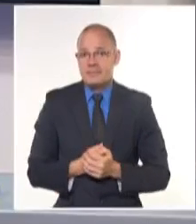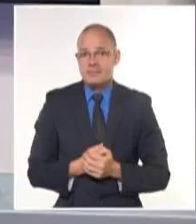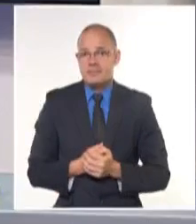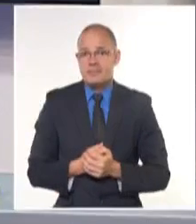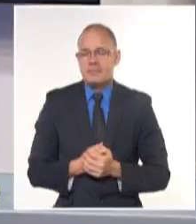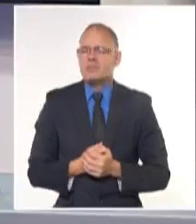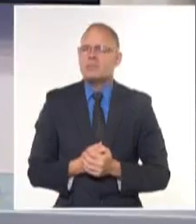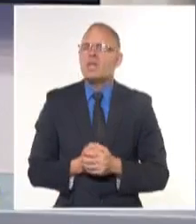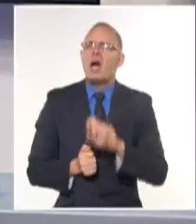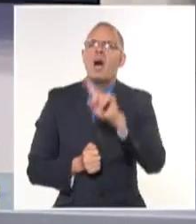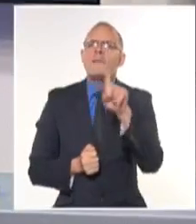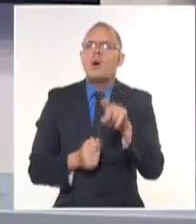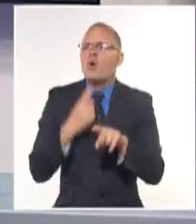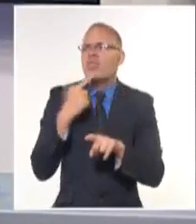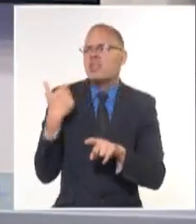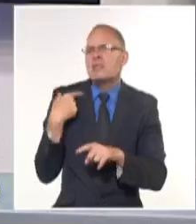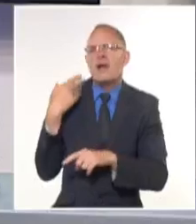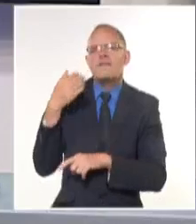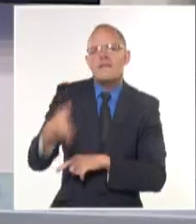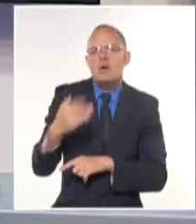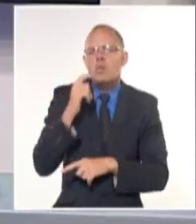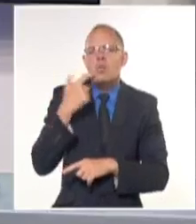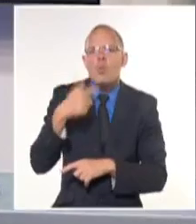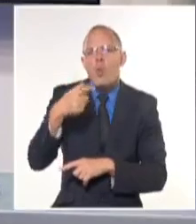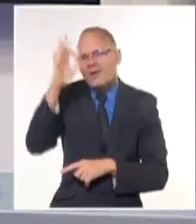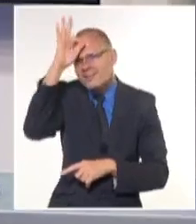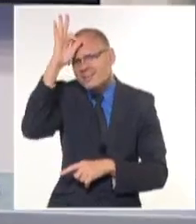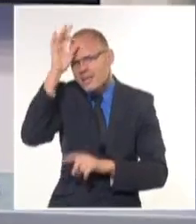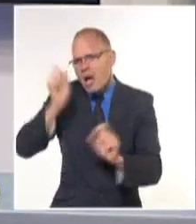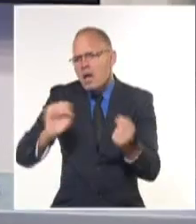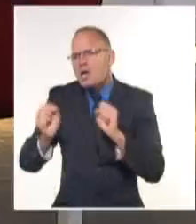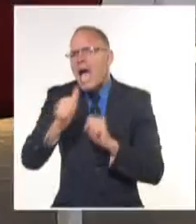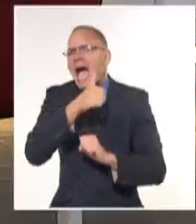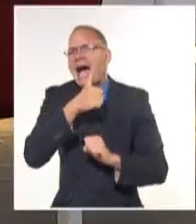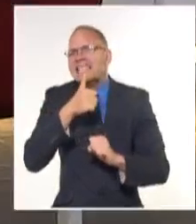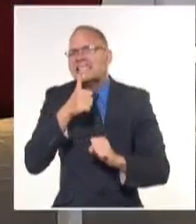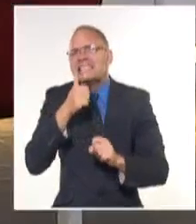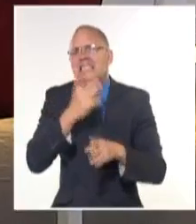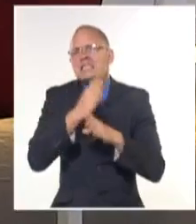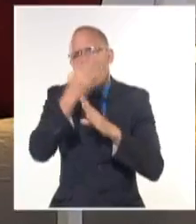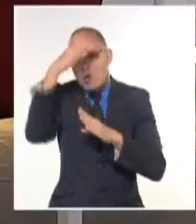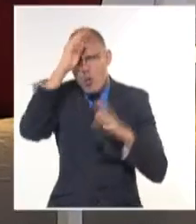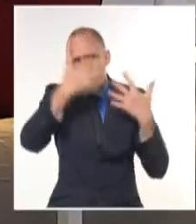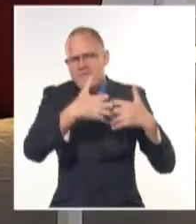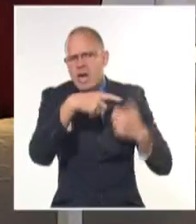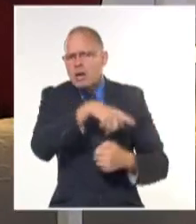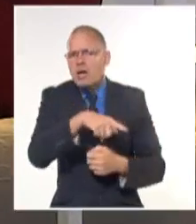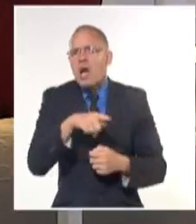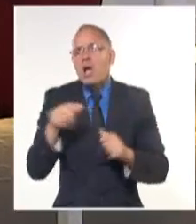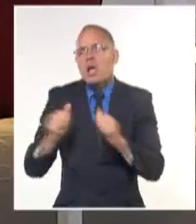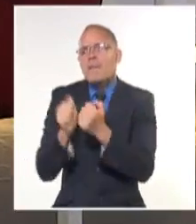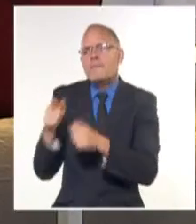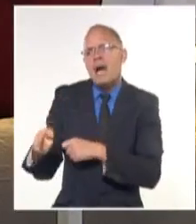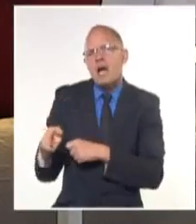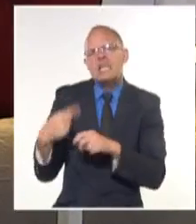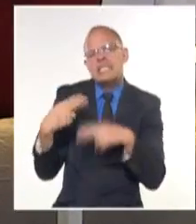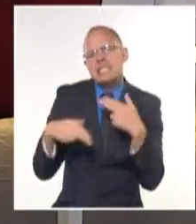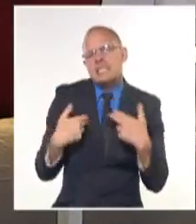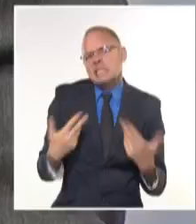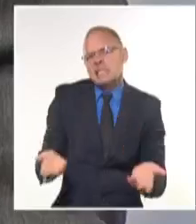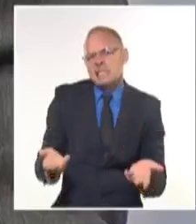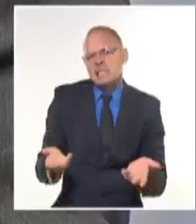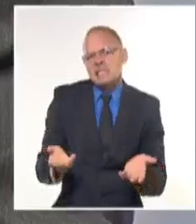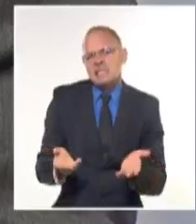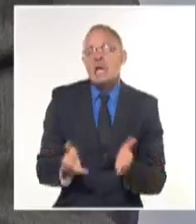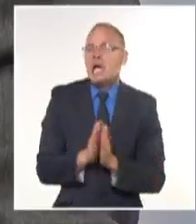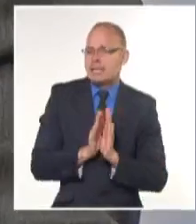cadena cubana del pan? Y en la empresa refinadora de aceite de Santiago de Cuba. Estas son entidades del pan grupo, y aceite, escuchemos. Son entidades del grupo empresarial de la industria